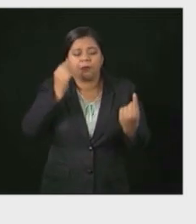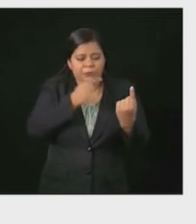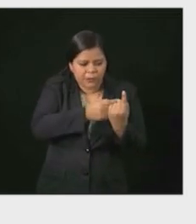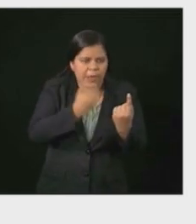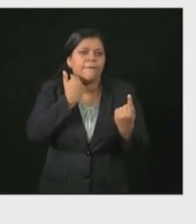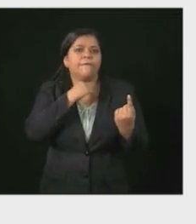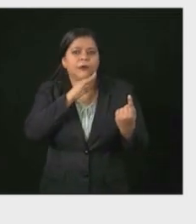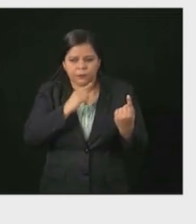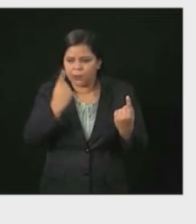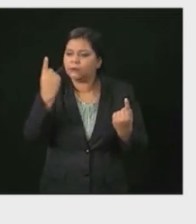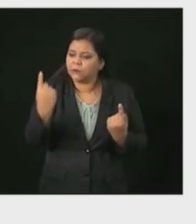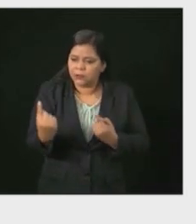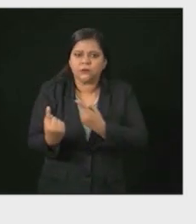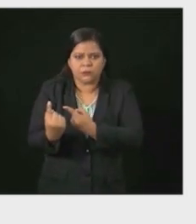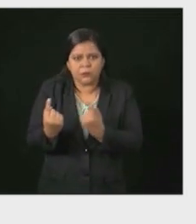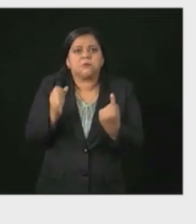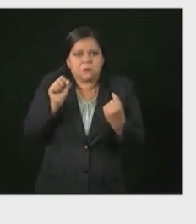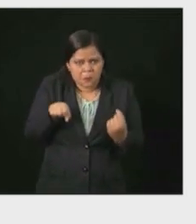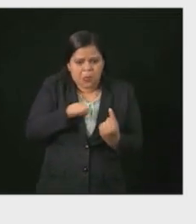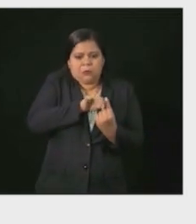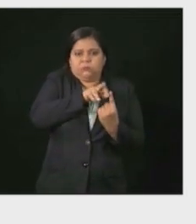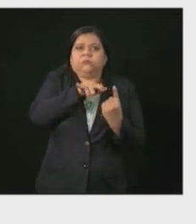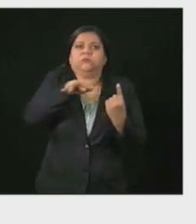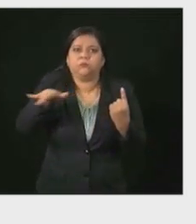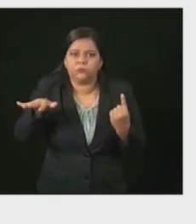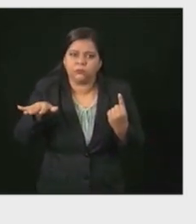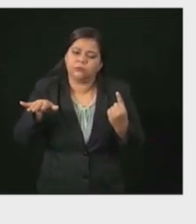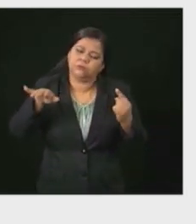portador, se sabe que puede transmitirse.